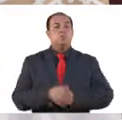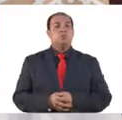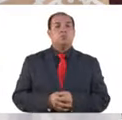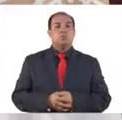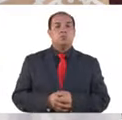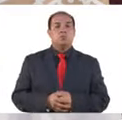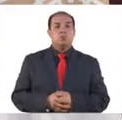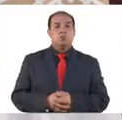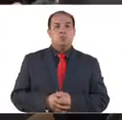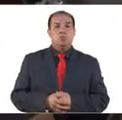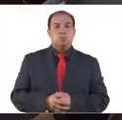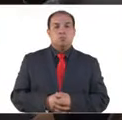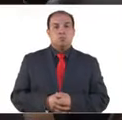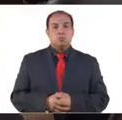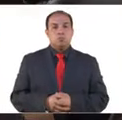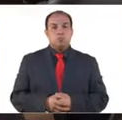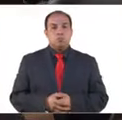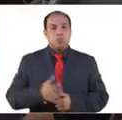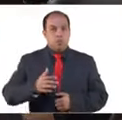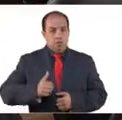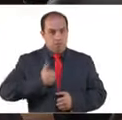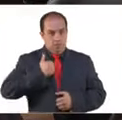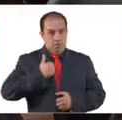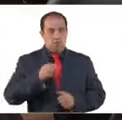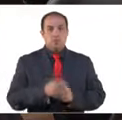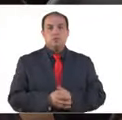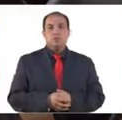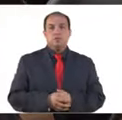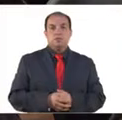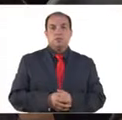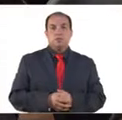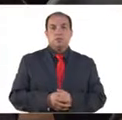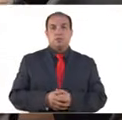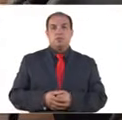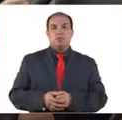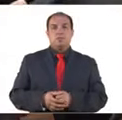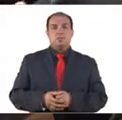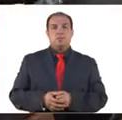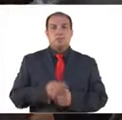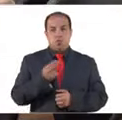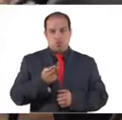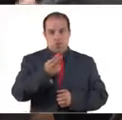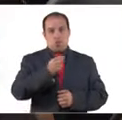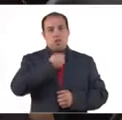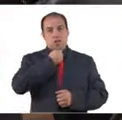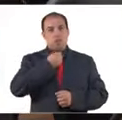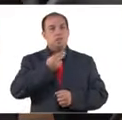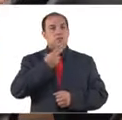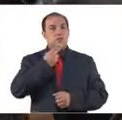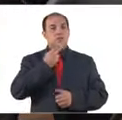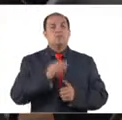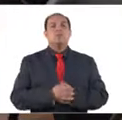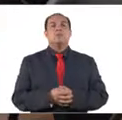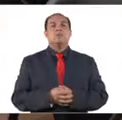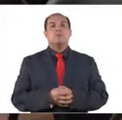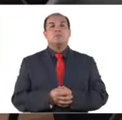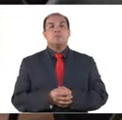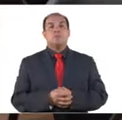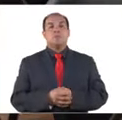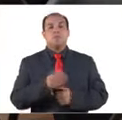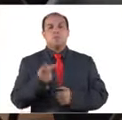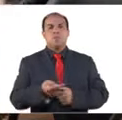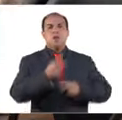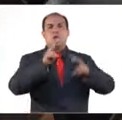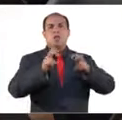¿no? Bueno, y bueno, aprovechando que ya que está aquí en el micrófono, preguntarle esta situación de los